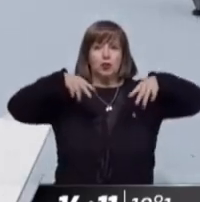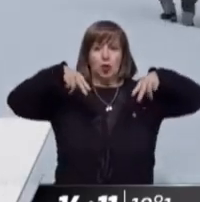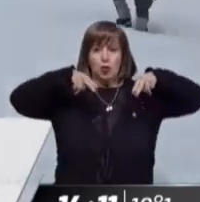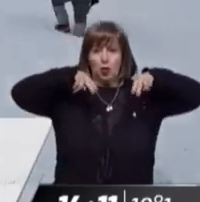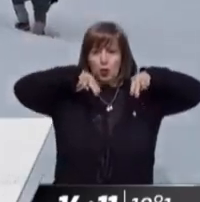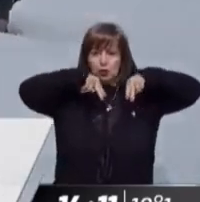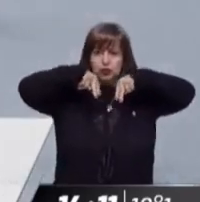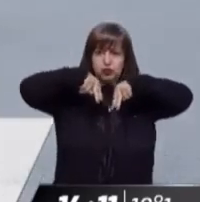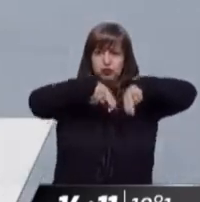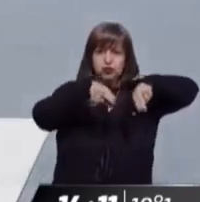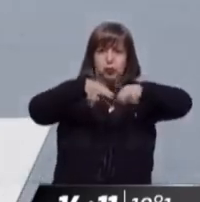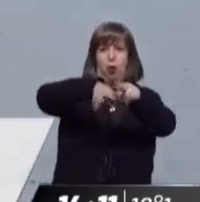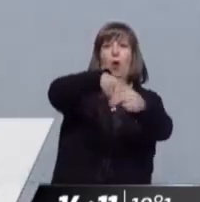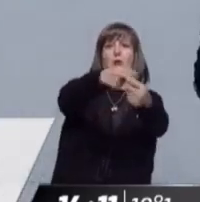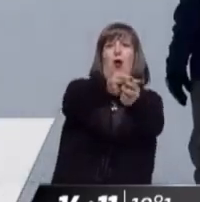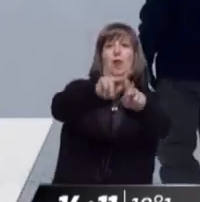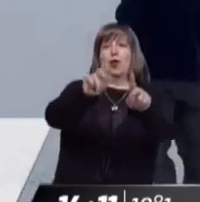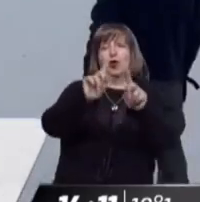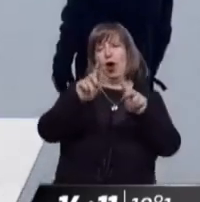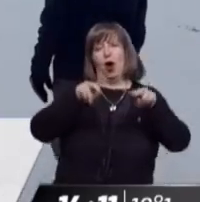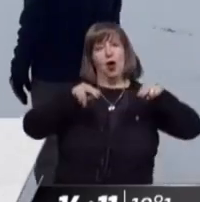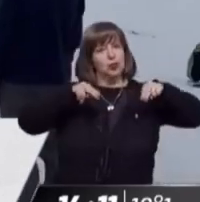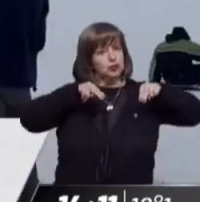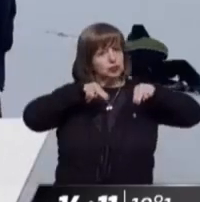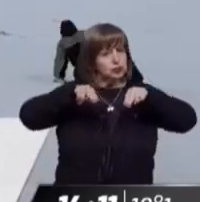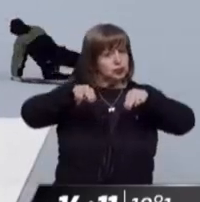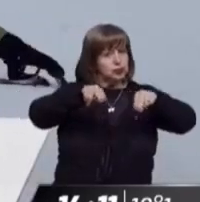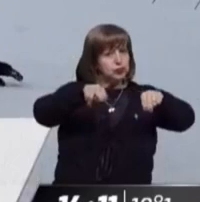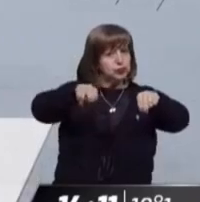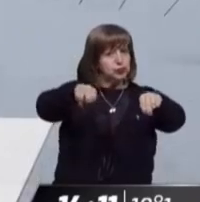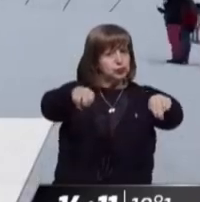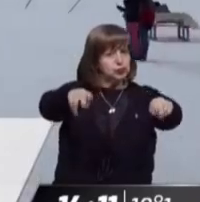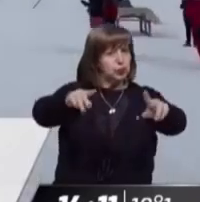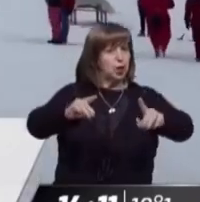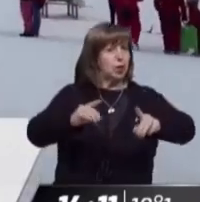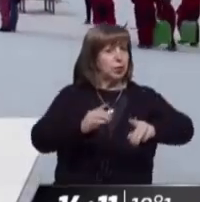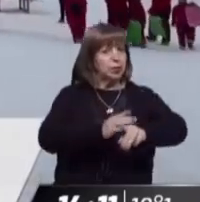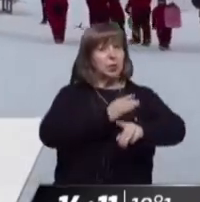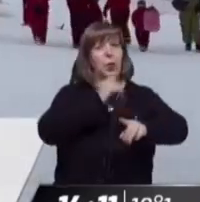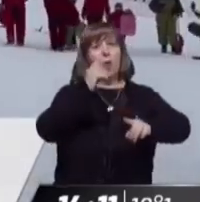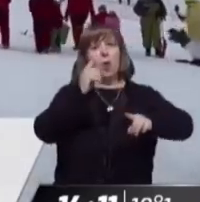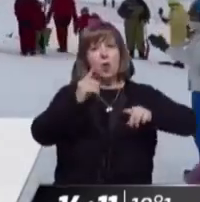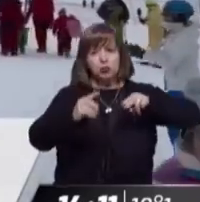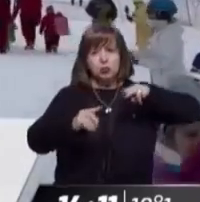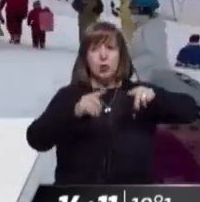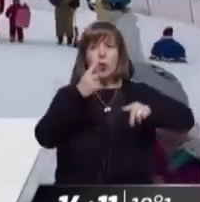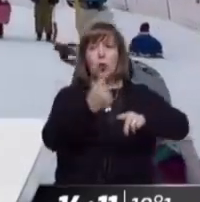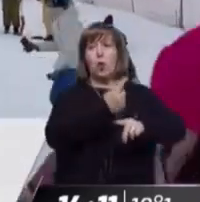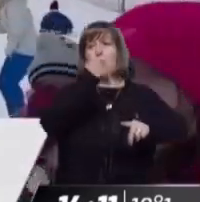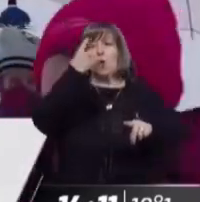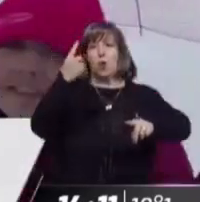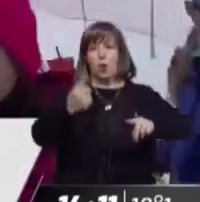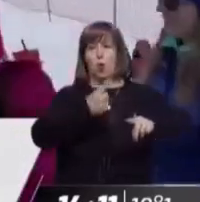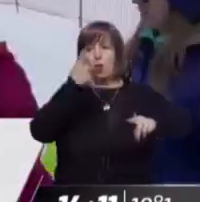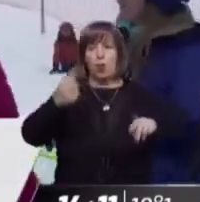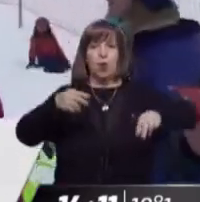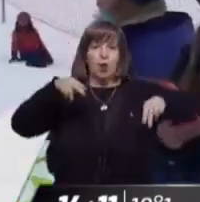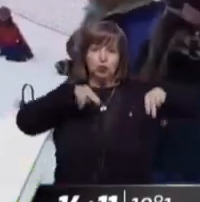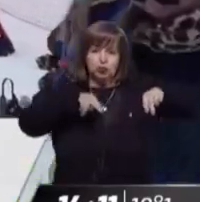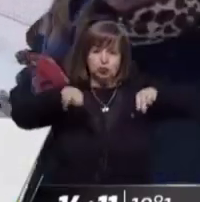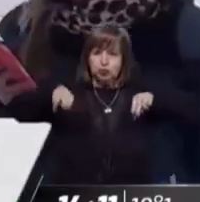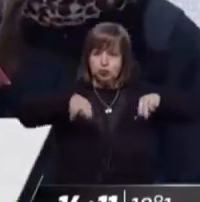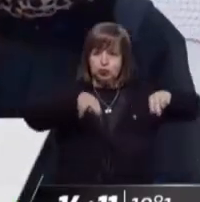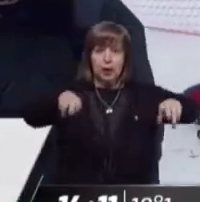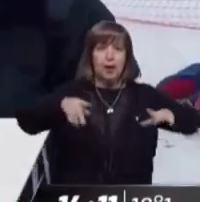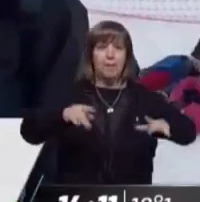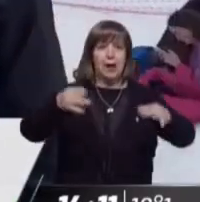graduando un poco la gente que se va tirando, graduando la velocidad, la dificultad. Así que tratamos de controlar la actividad para